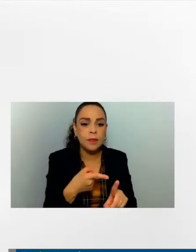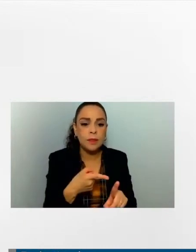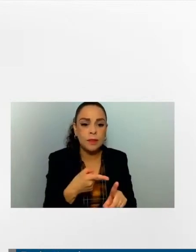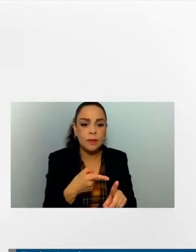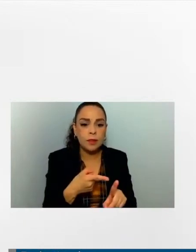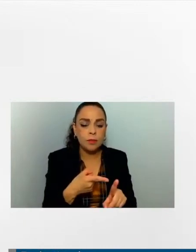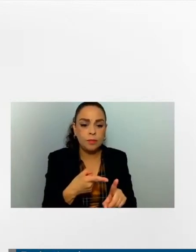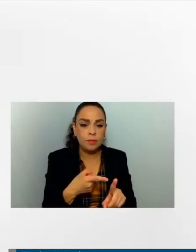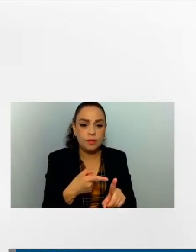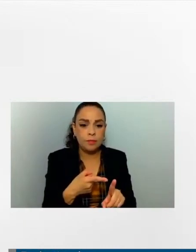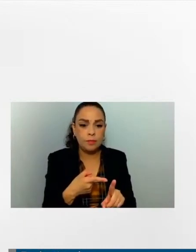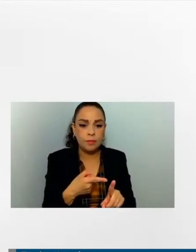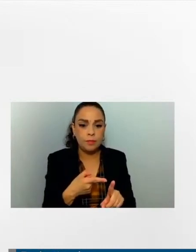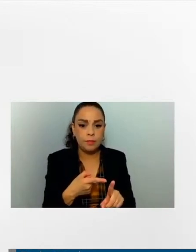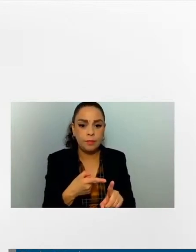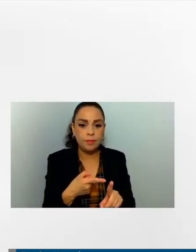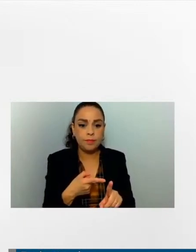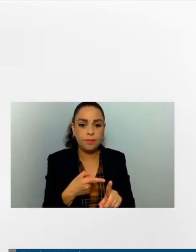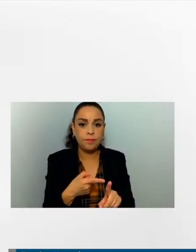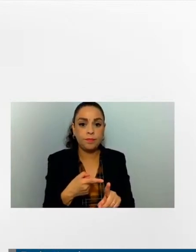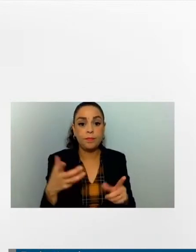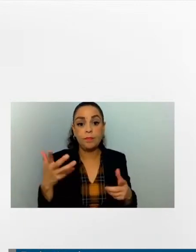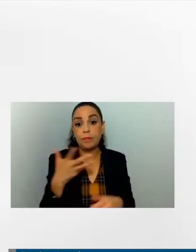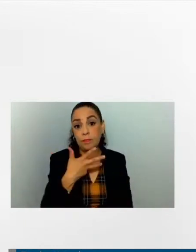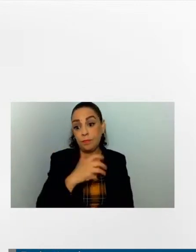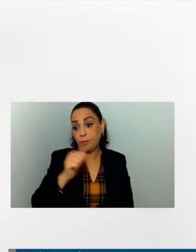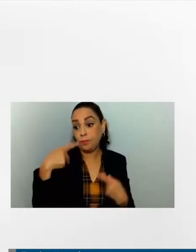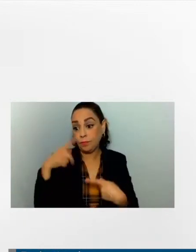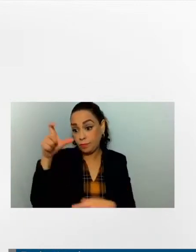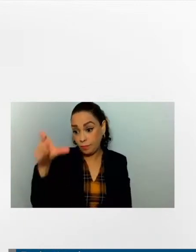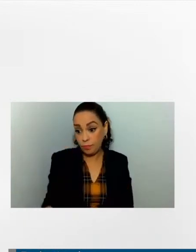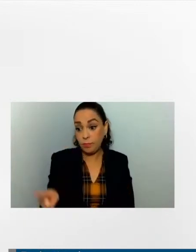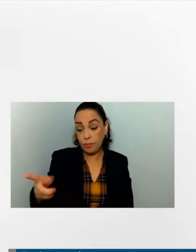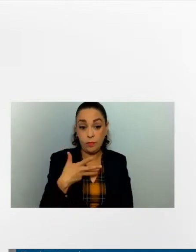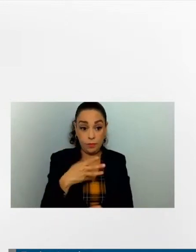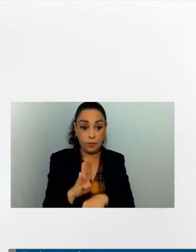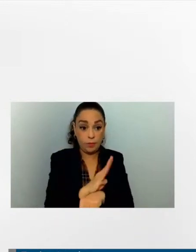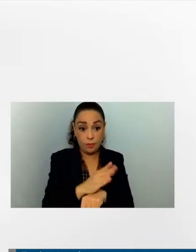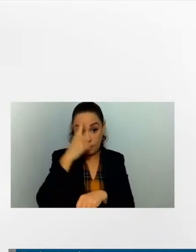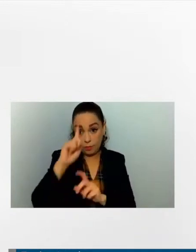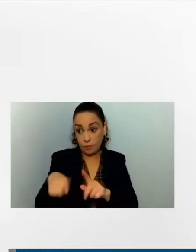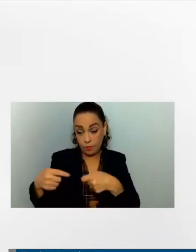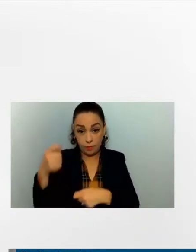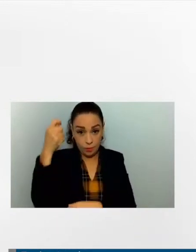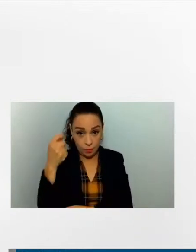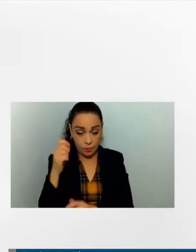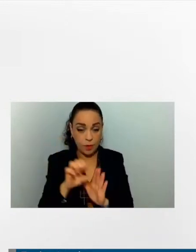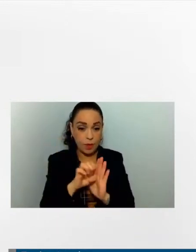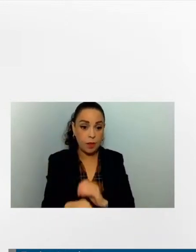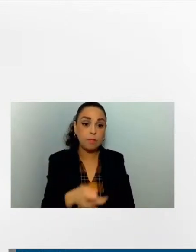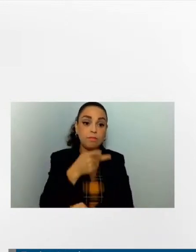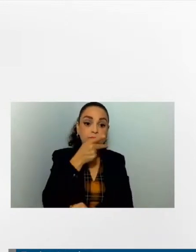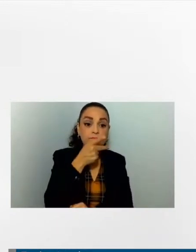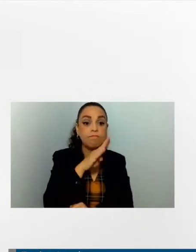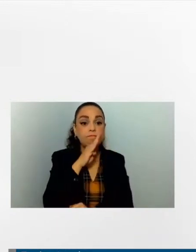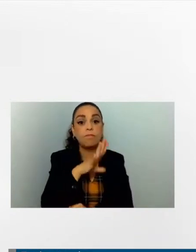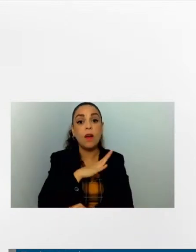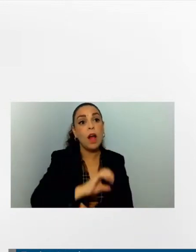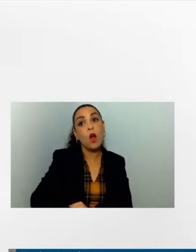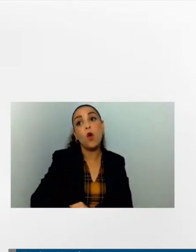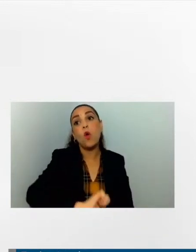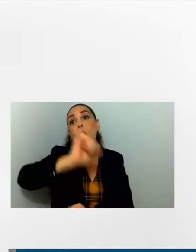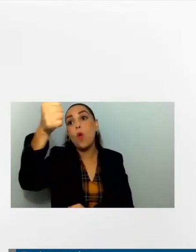hay otros acreedores alimentarios, ¿no? O sea, ahora a lo mejor el padre o la madre tienen otros hijos con una